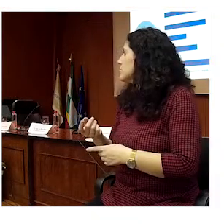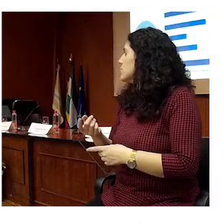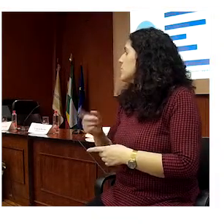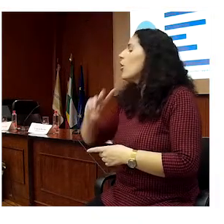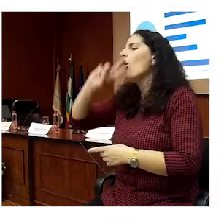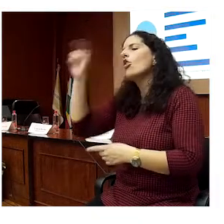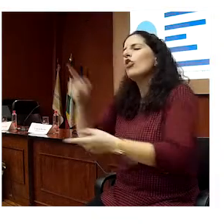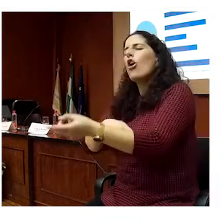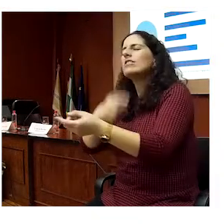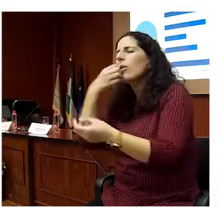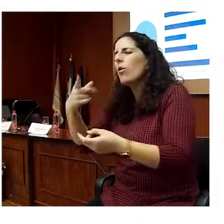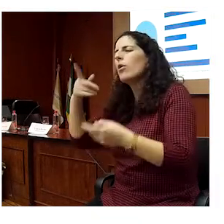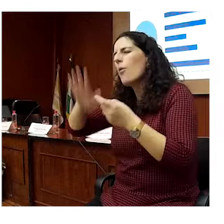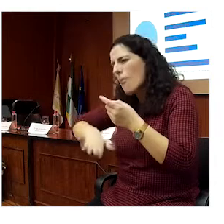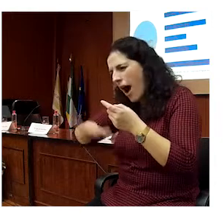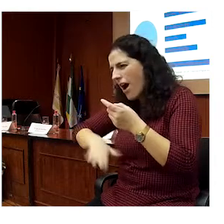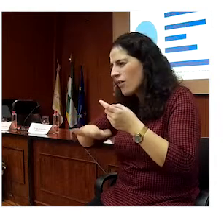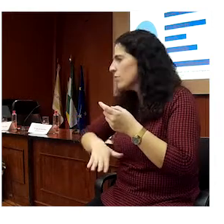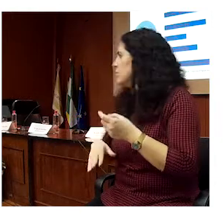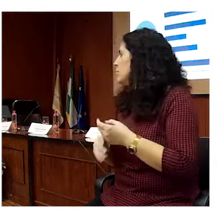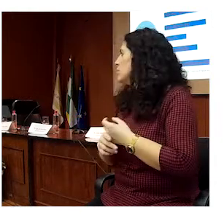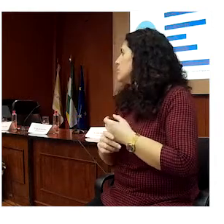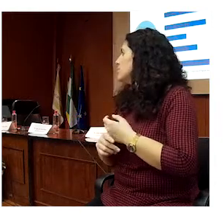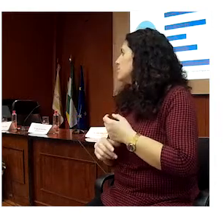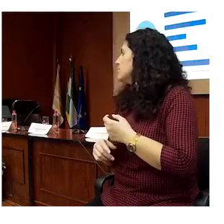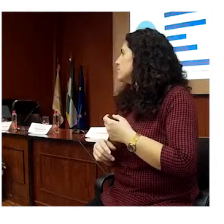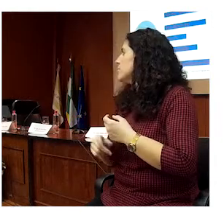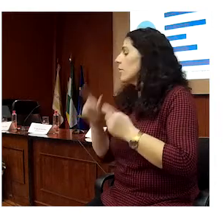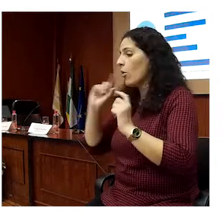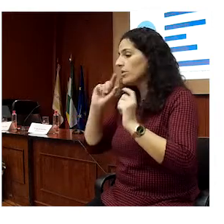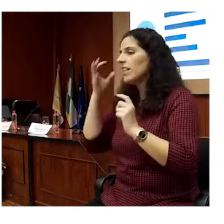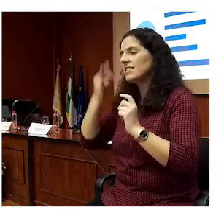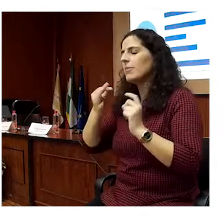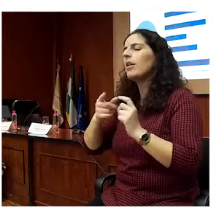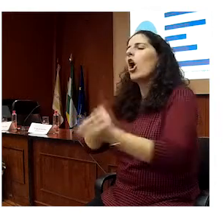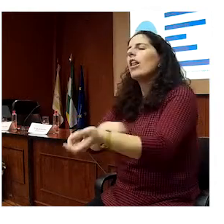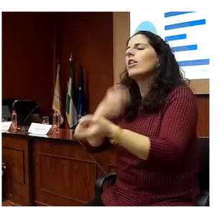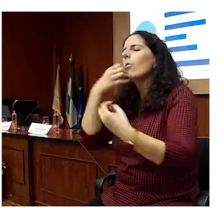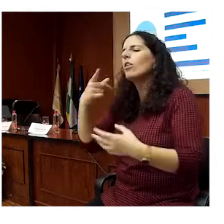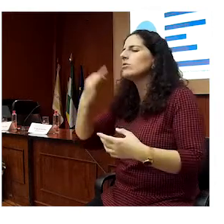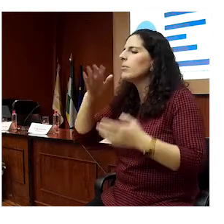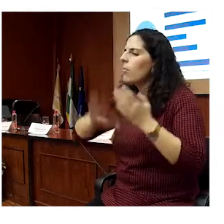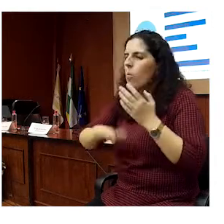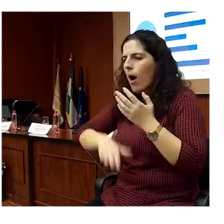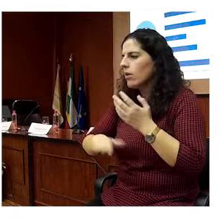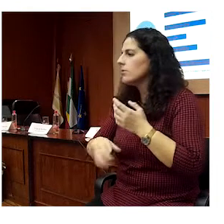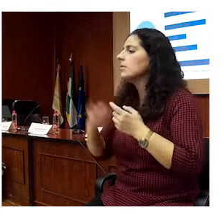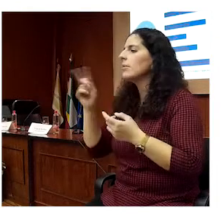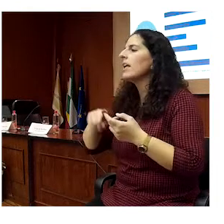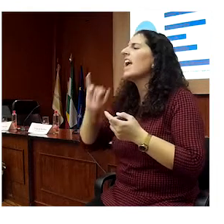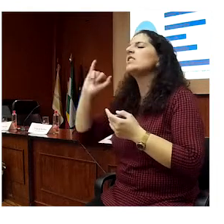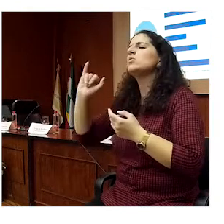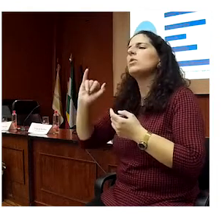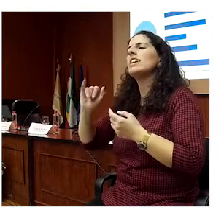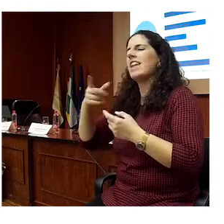el HDL colesterol, que es el colesterol bueno, que en la obesidad suele estar bajo, el tener la insulina